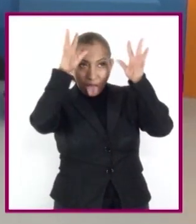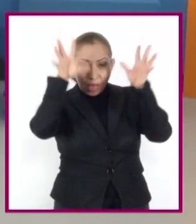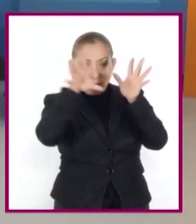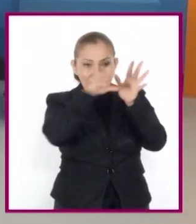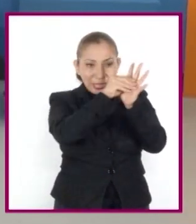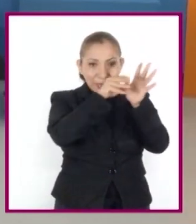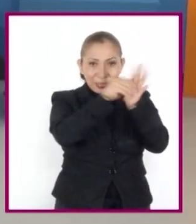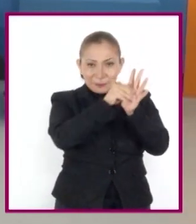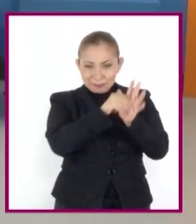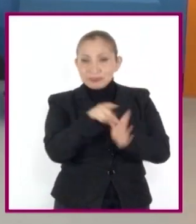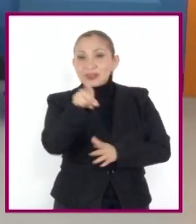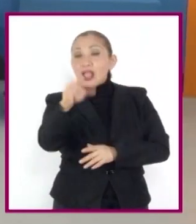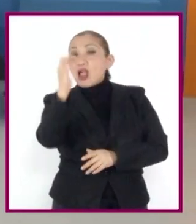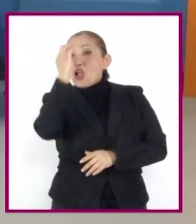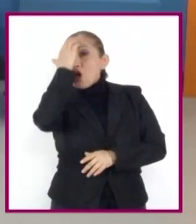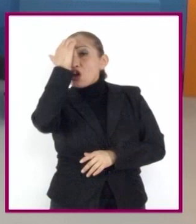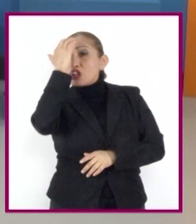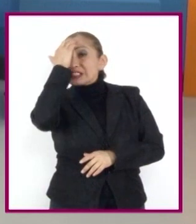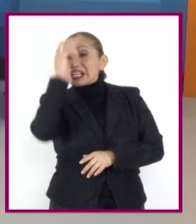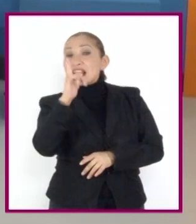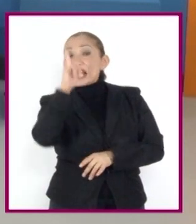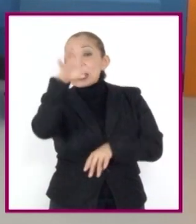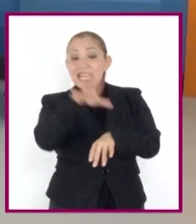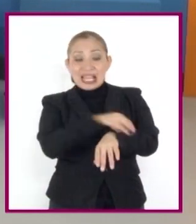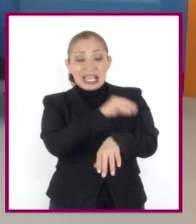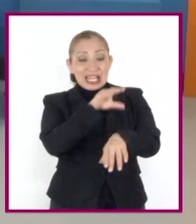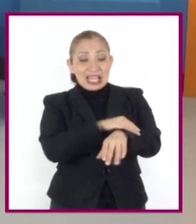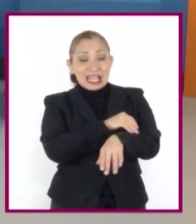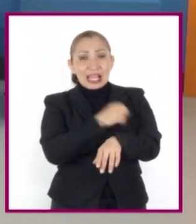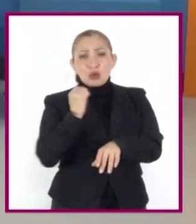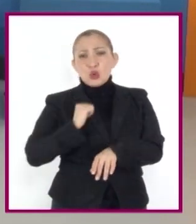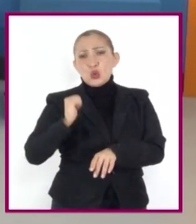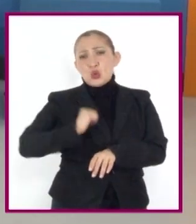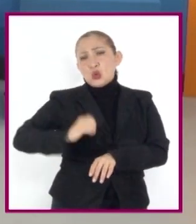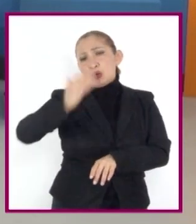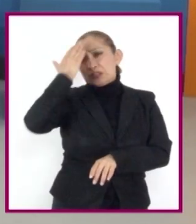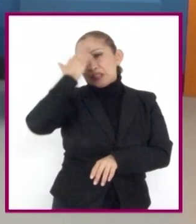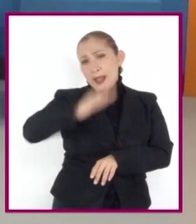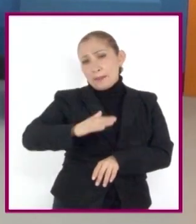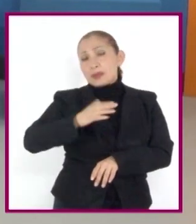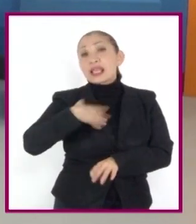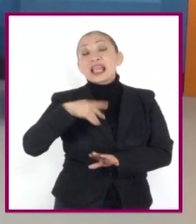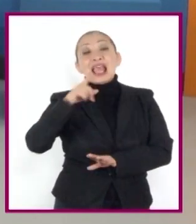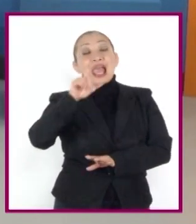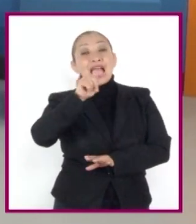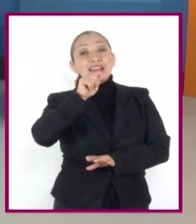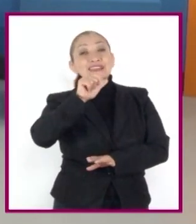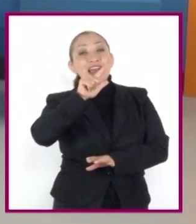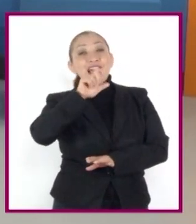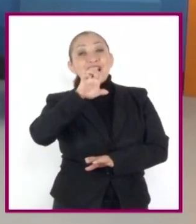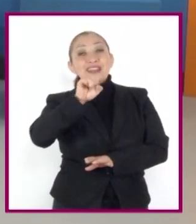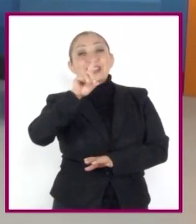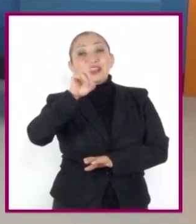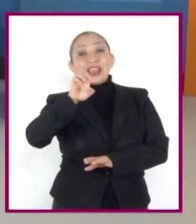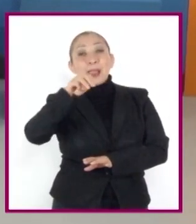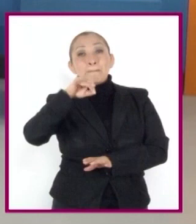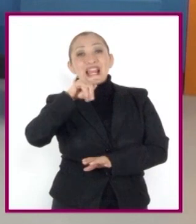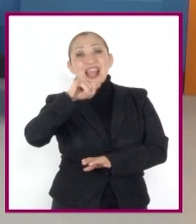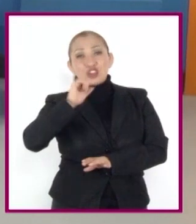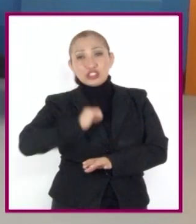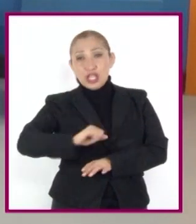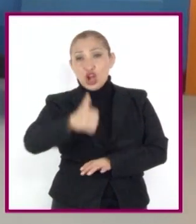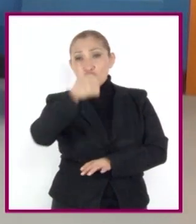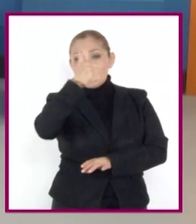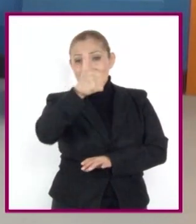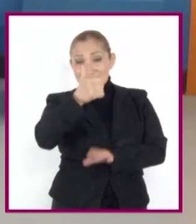ejemplos. El conocimiento de la electricidad es muy antiguo. Se sabe que Tales de Mileto en el siglo VI